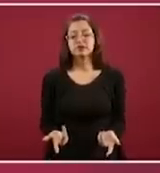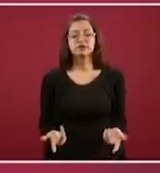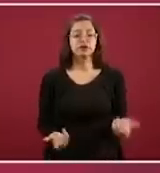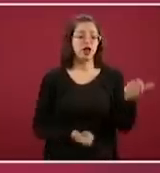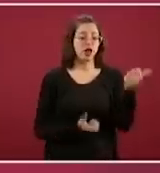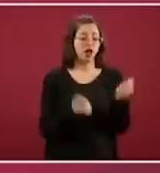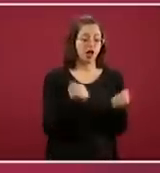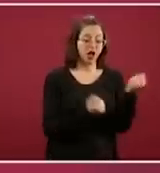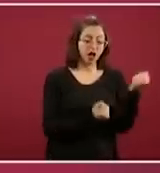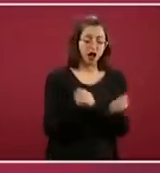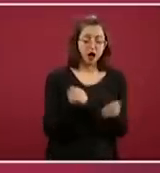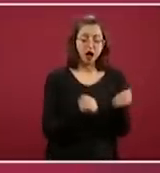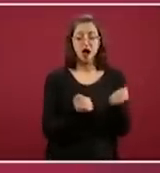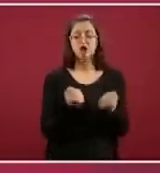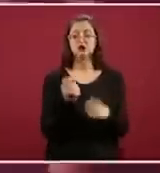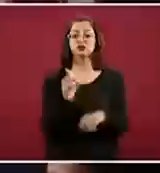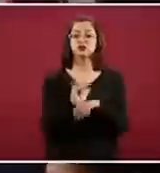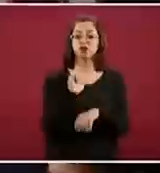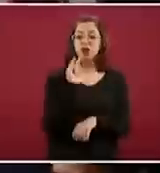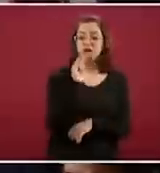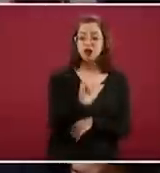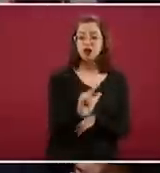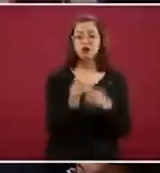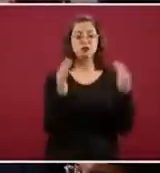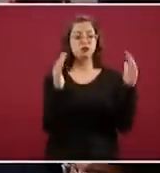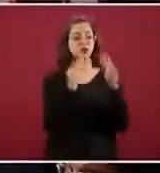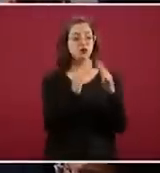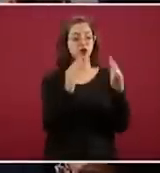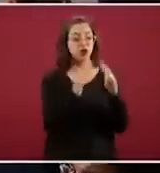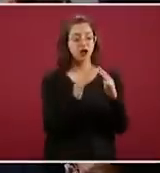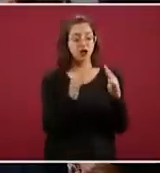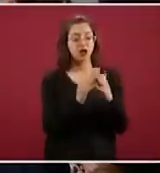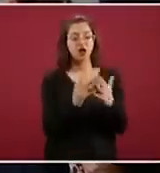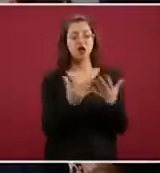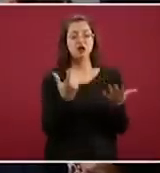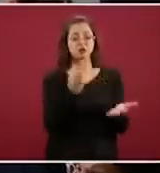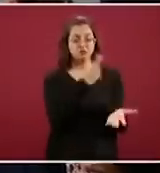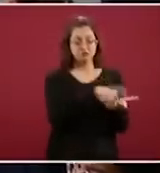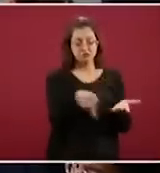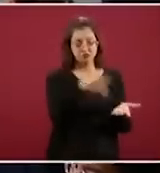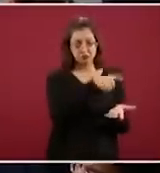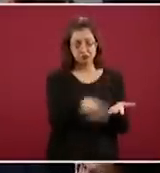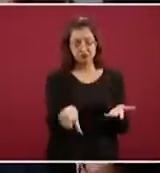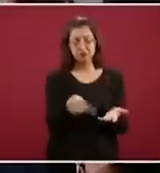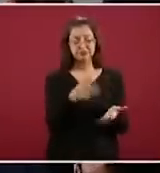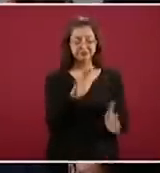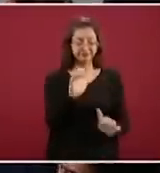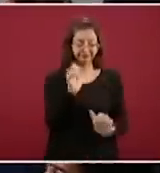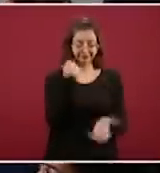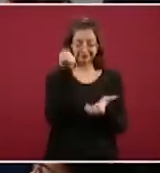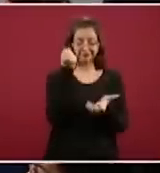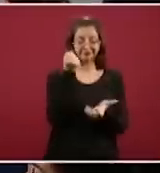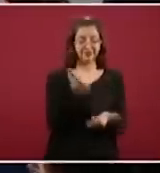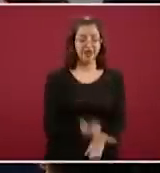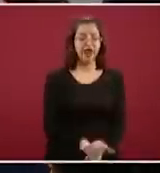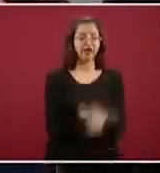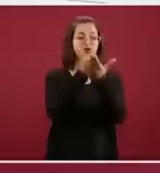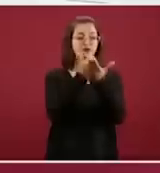automóviles, los aviones, las casas, nos ayudan, porque el